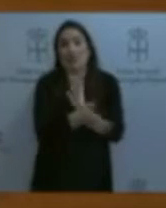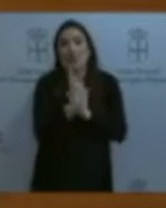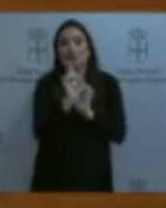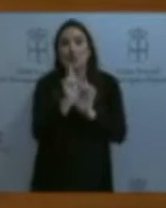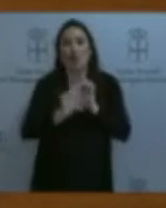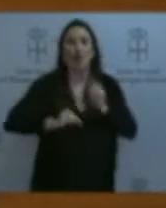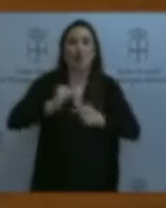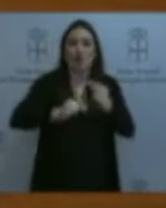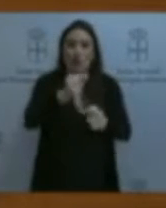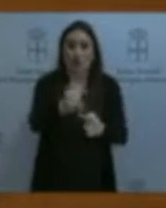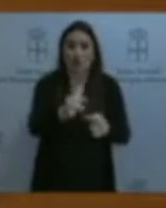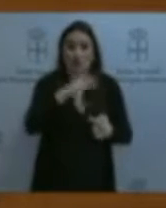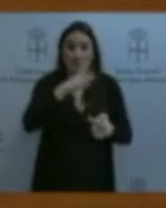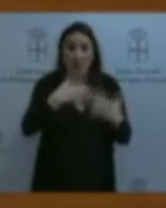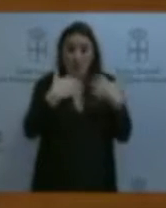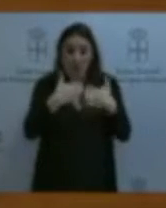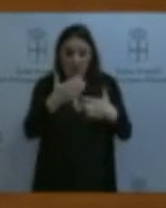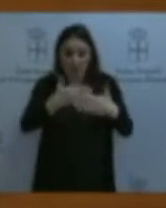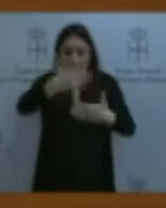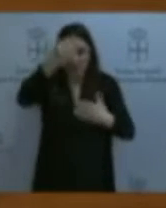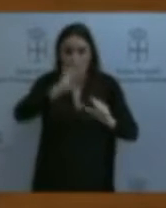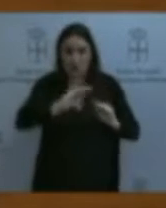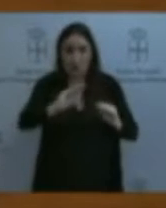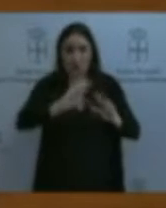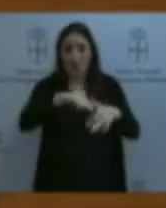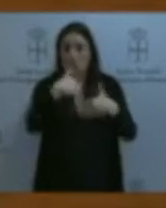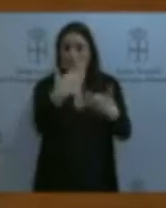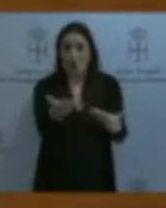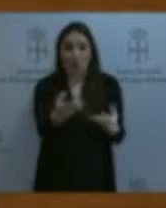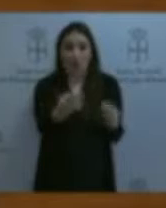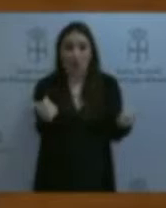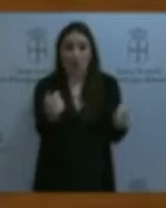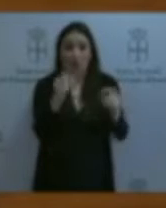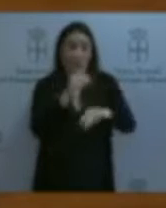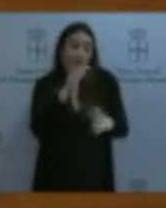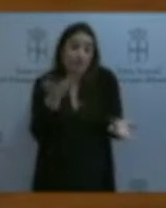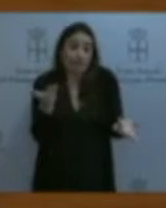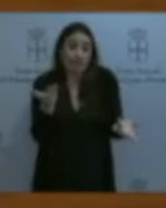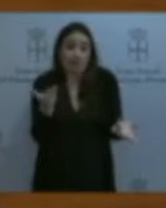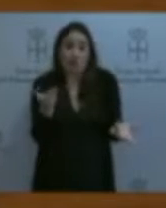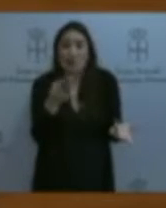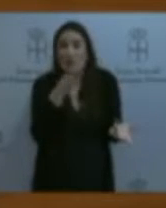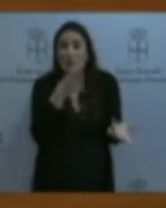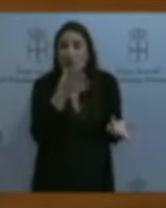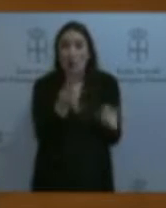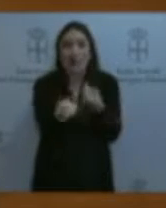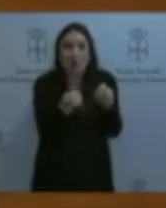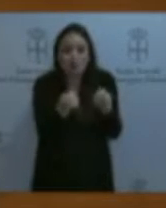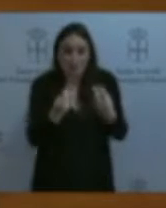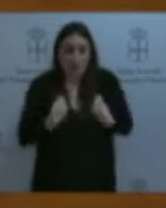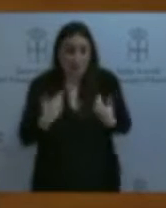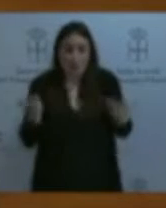de que las paredes de las fábricas hayan desaparecido y con ello los relojes, y que, por tanto, no tengamos ningún tipo de control sobre nuestras